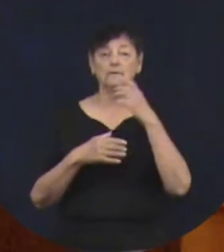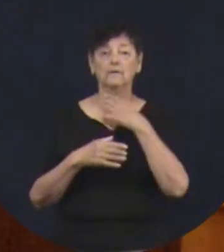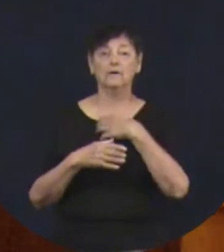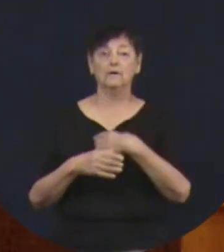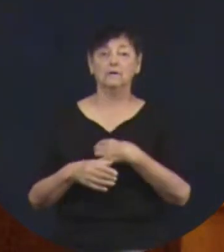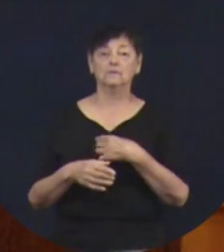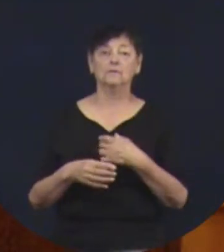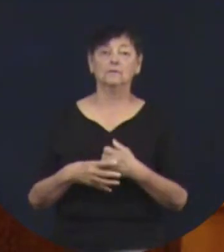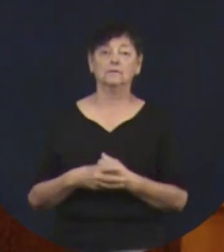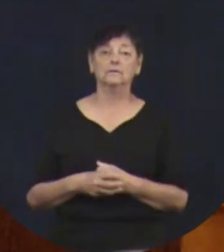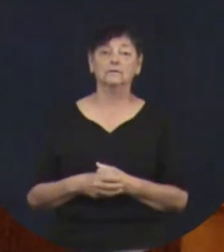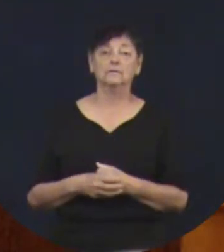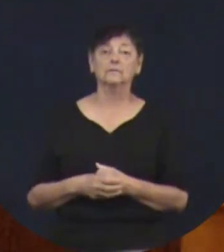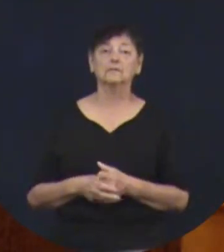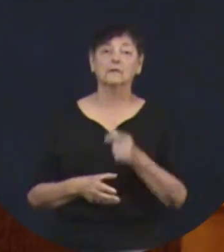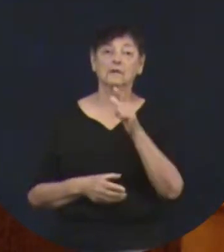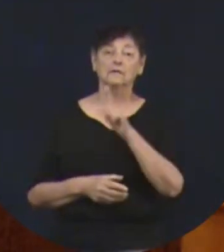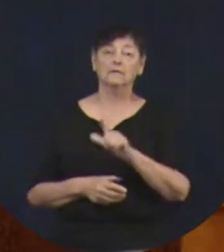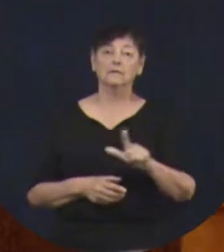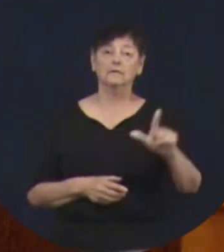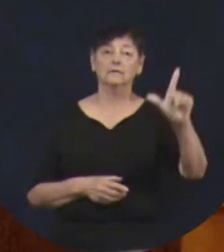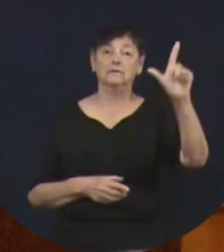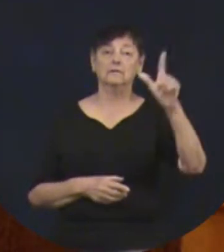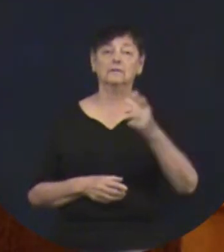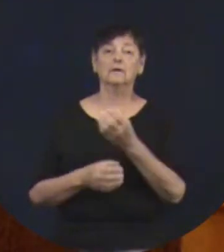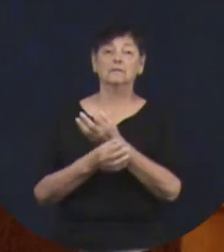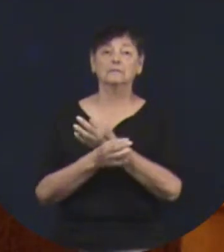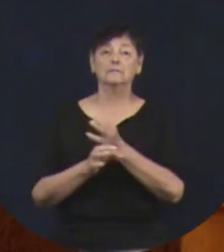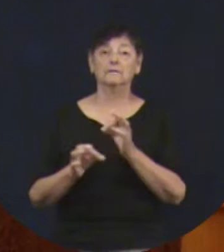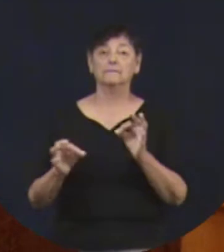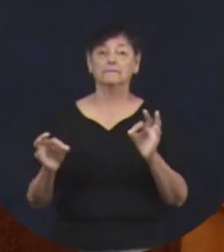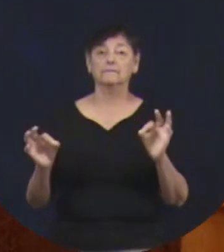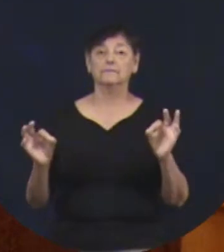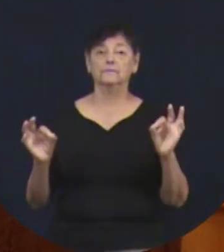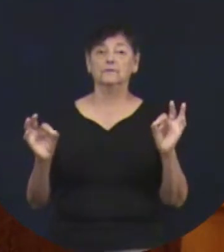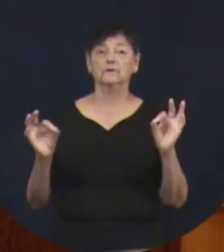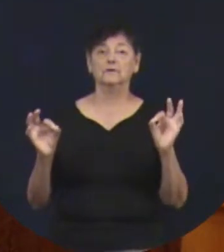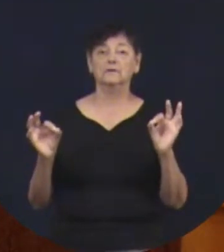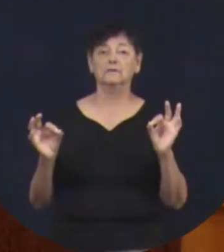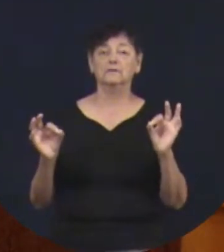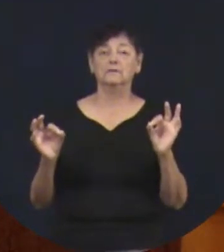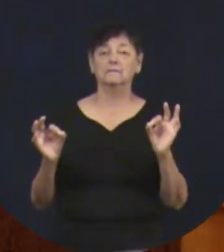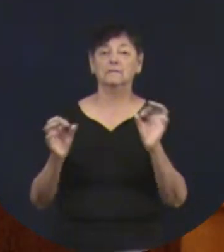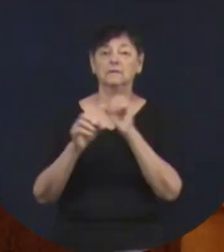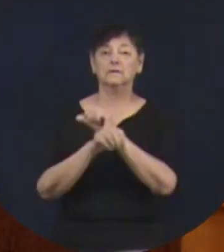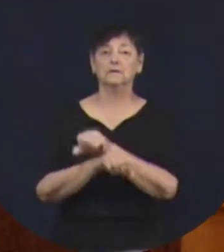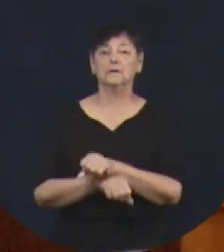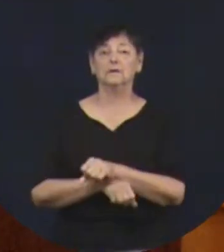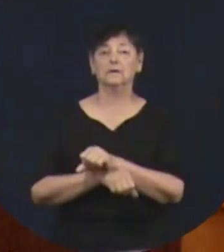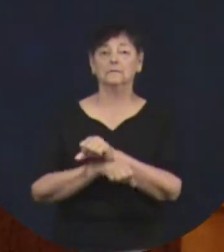hambrientos. El Señor liberta a los